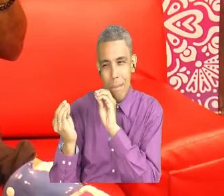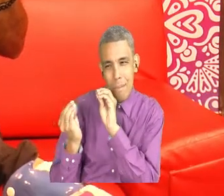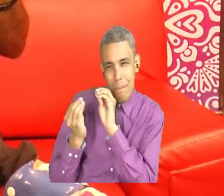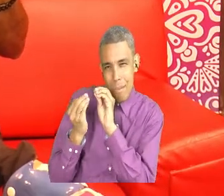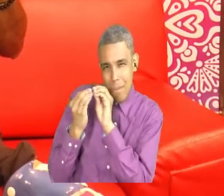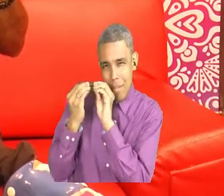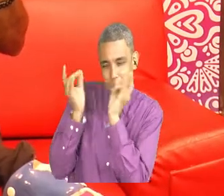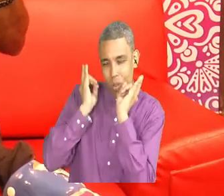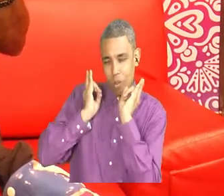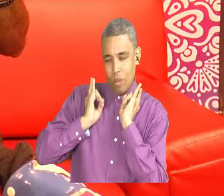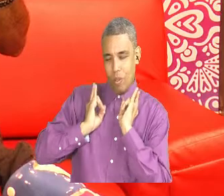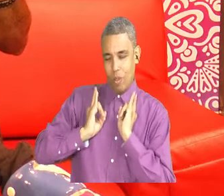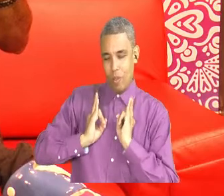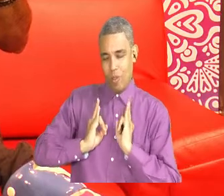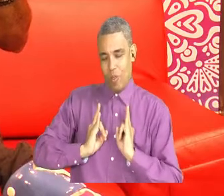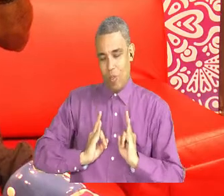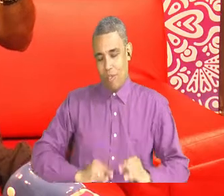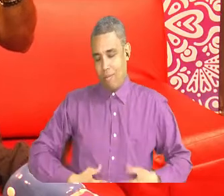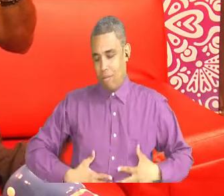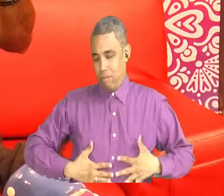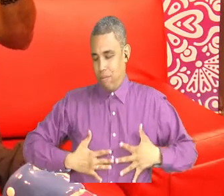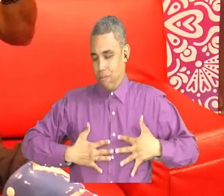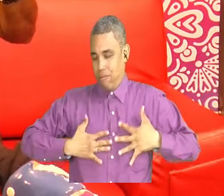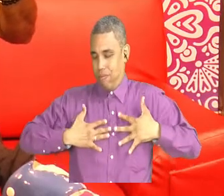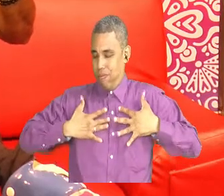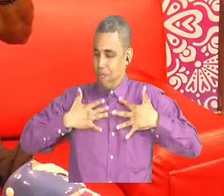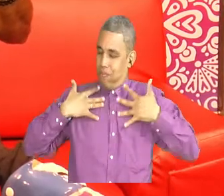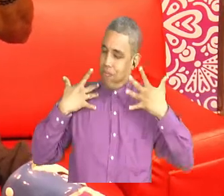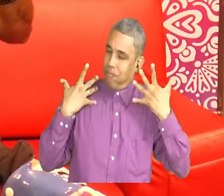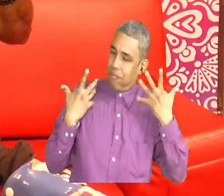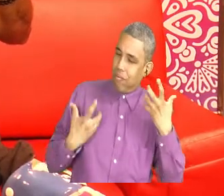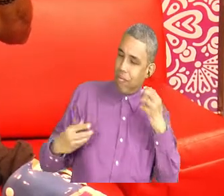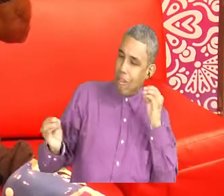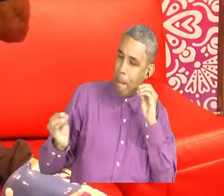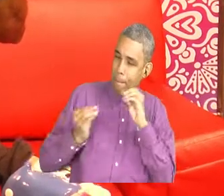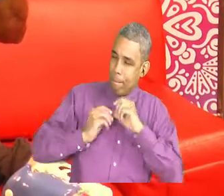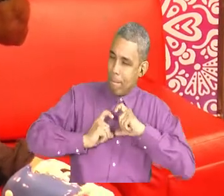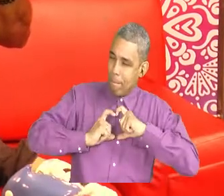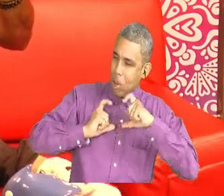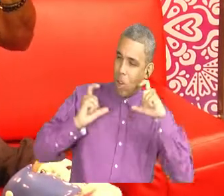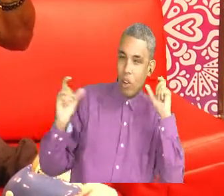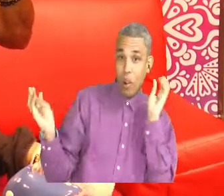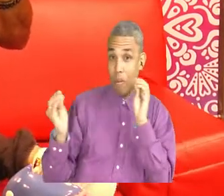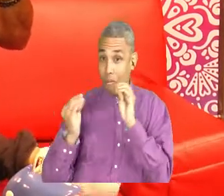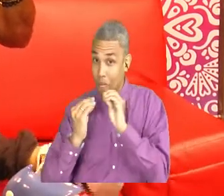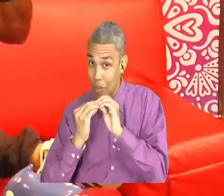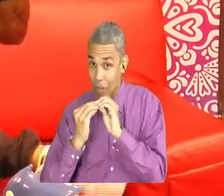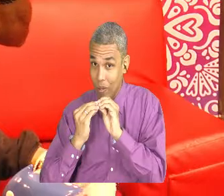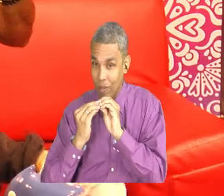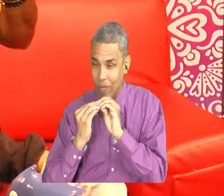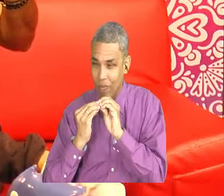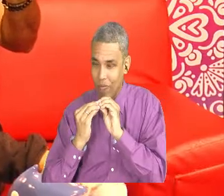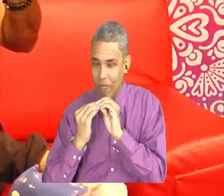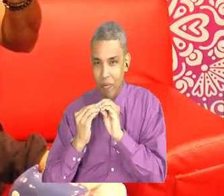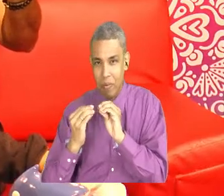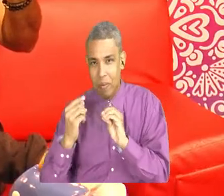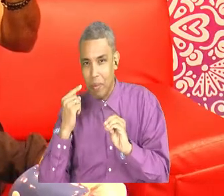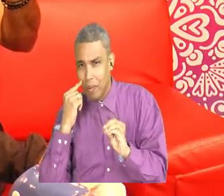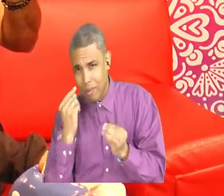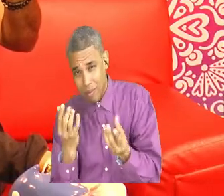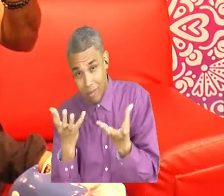mi ser. Dame un besito con todo el corazón, para